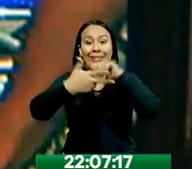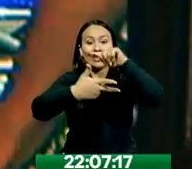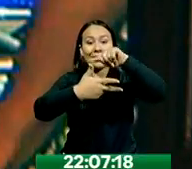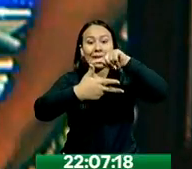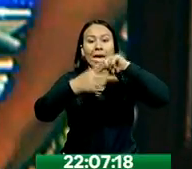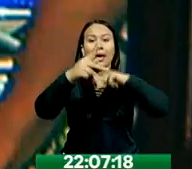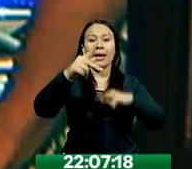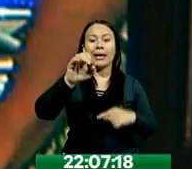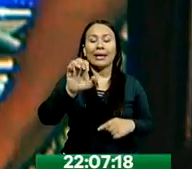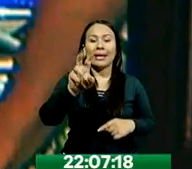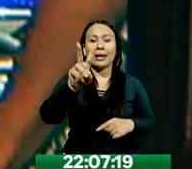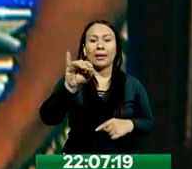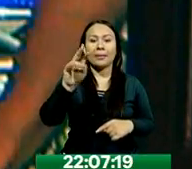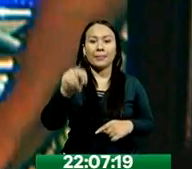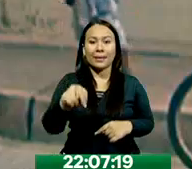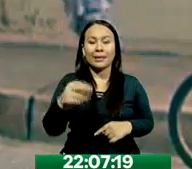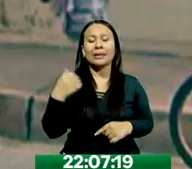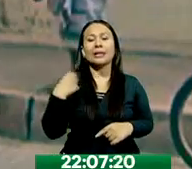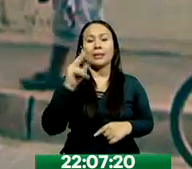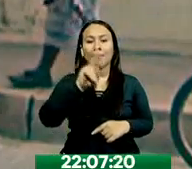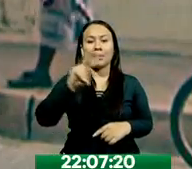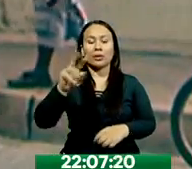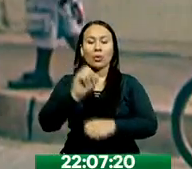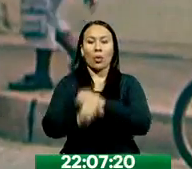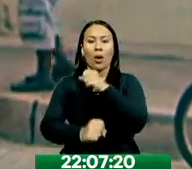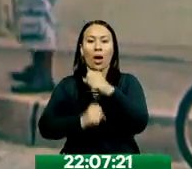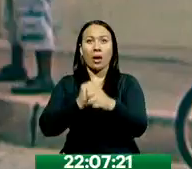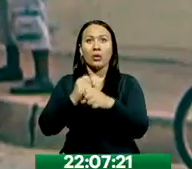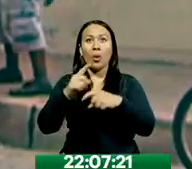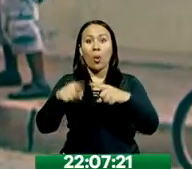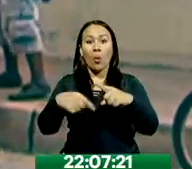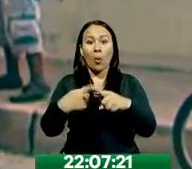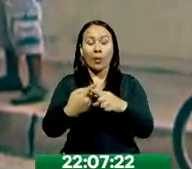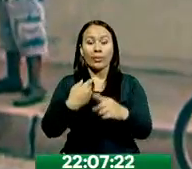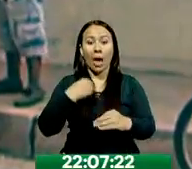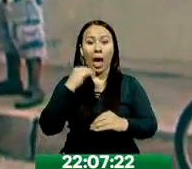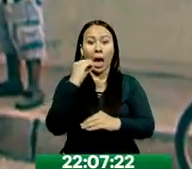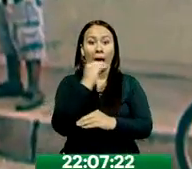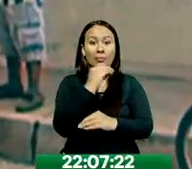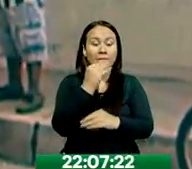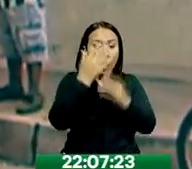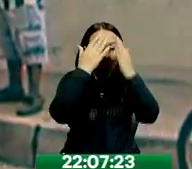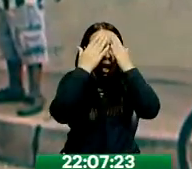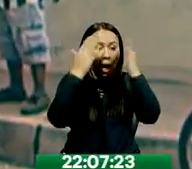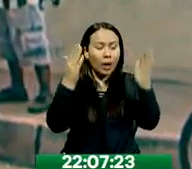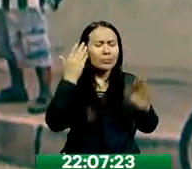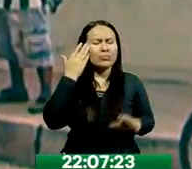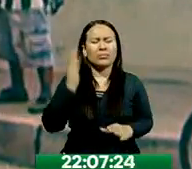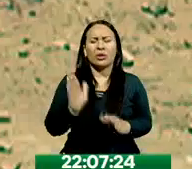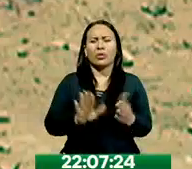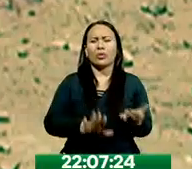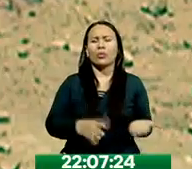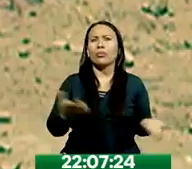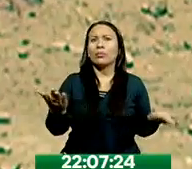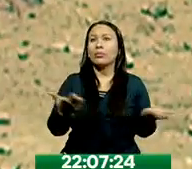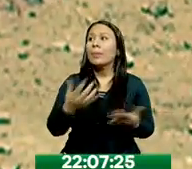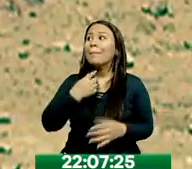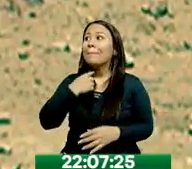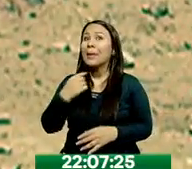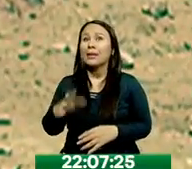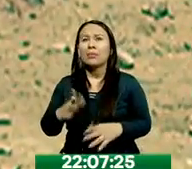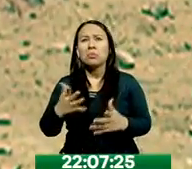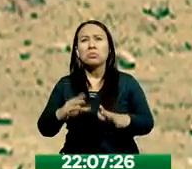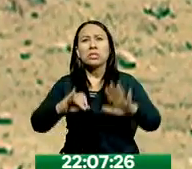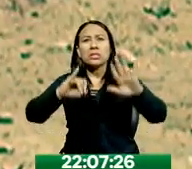kevin silva navas de 22 años durante el levantamiento del primer cadáver se desconocía sobre su paradero pero fue alrededor